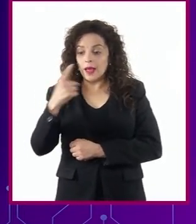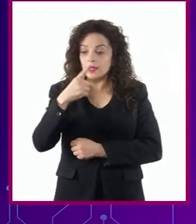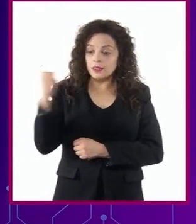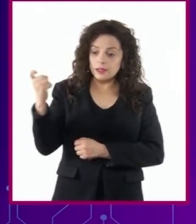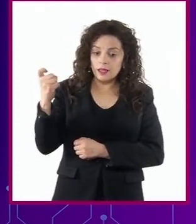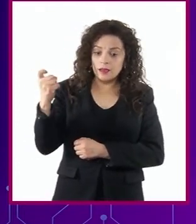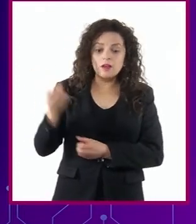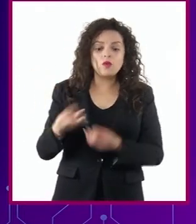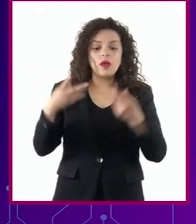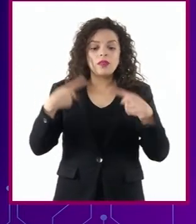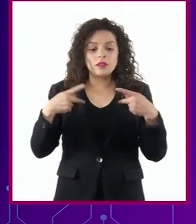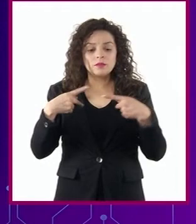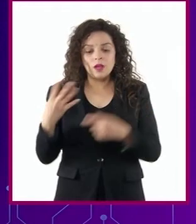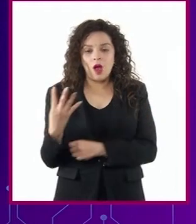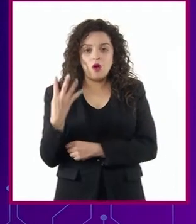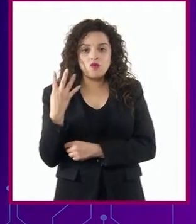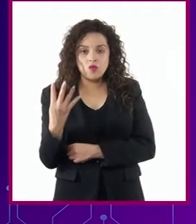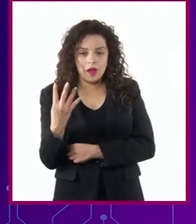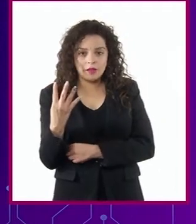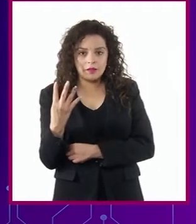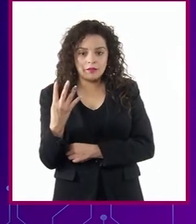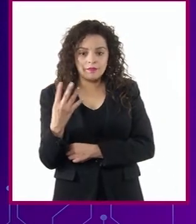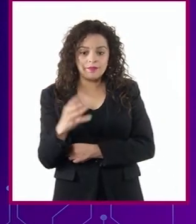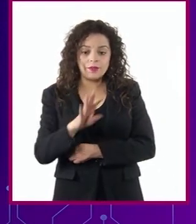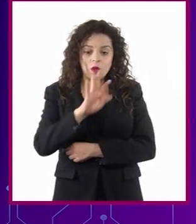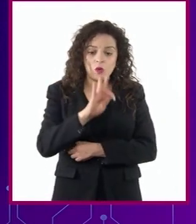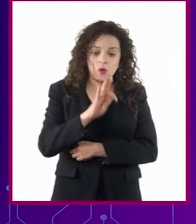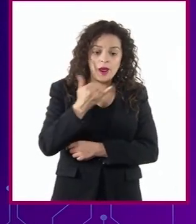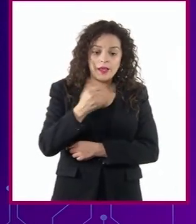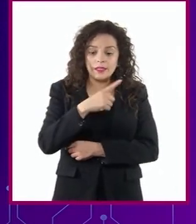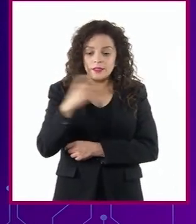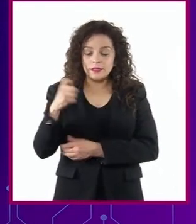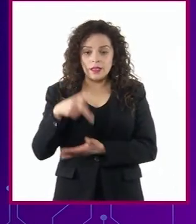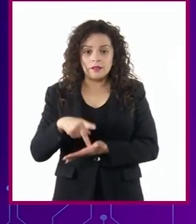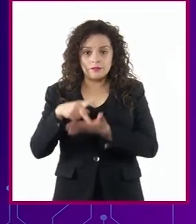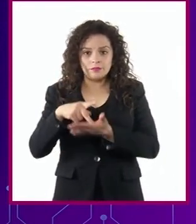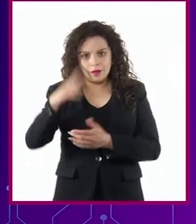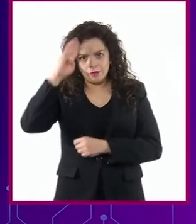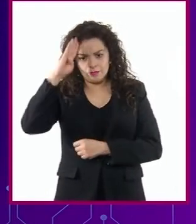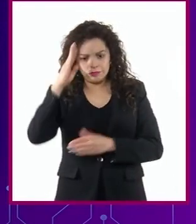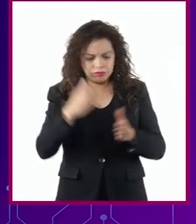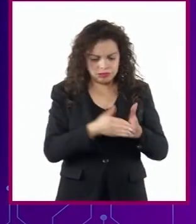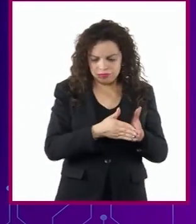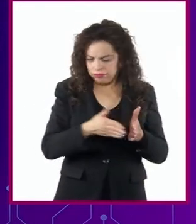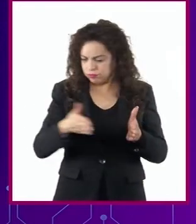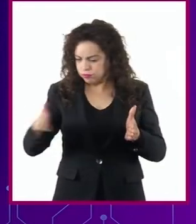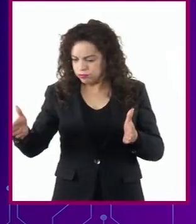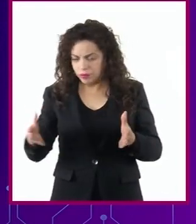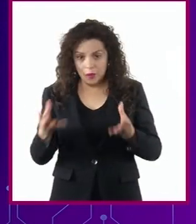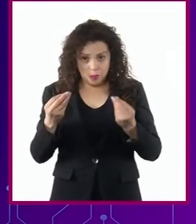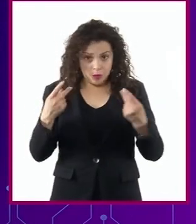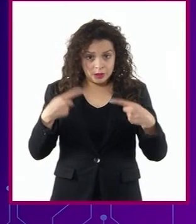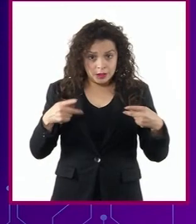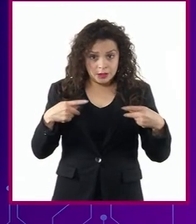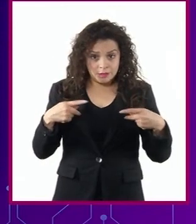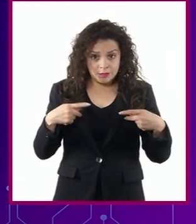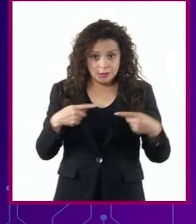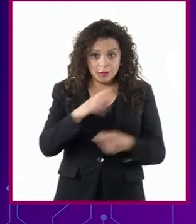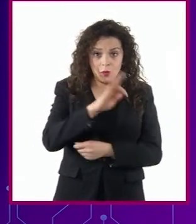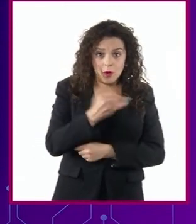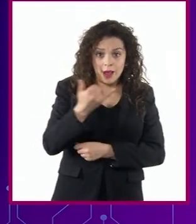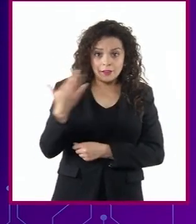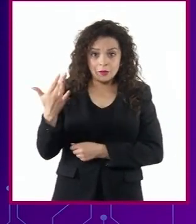kilogramos son 4. Los datos de 40 y 100 kilogramos son extremos, es decir, no hay muchas personas de entre 40 y